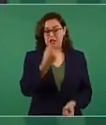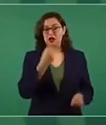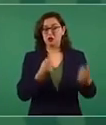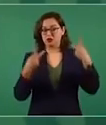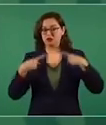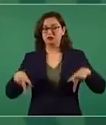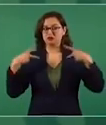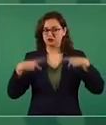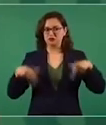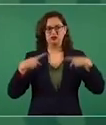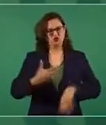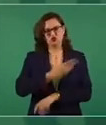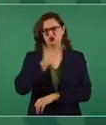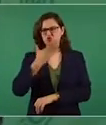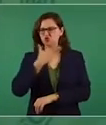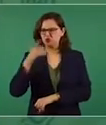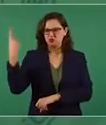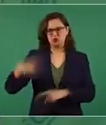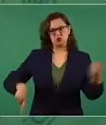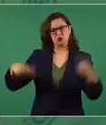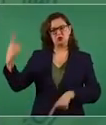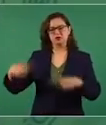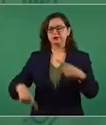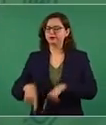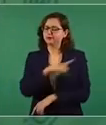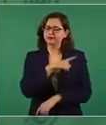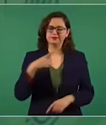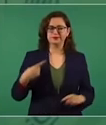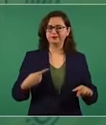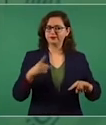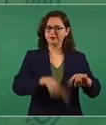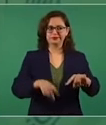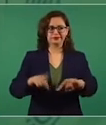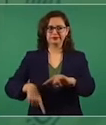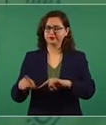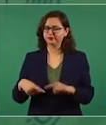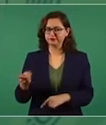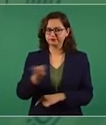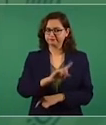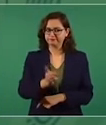luego terminar de limpiar el gobierno de corrupción